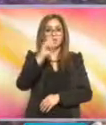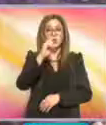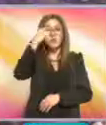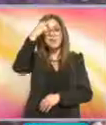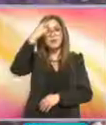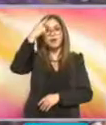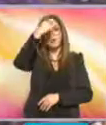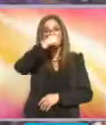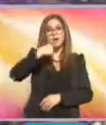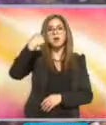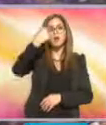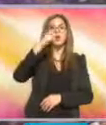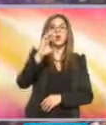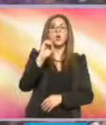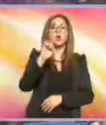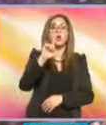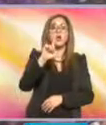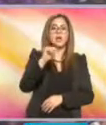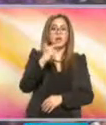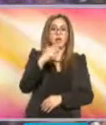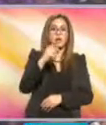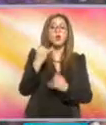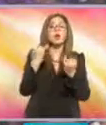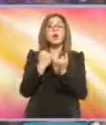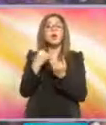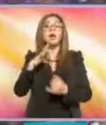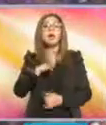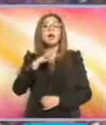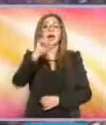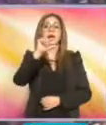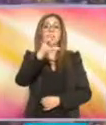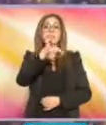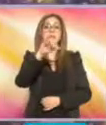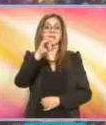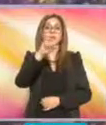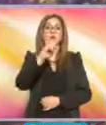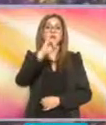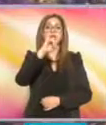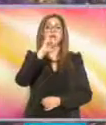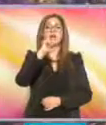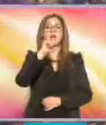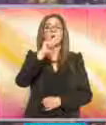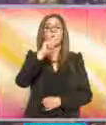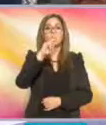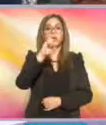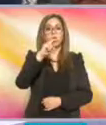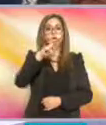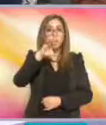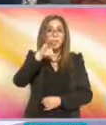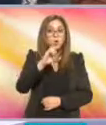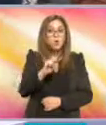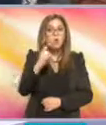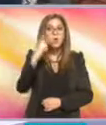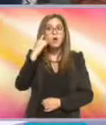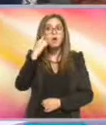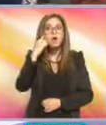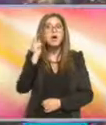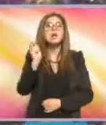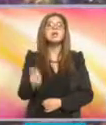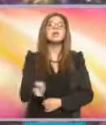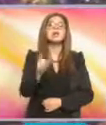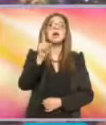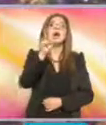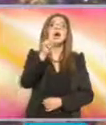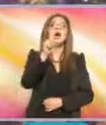hace falta, además de que tiene ácido hialurónico. El ácido hialurónico lo hemos escuchado siempre, ama el agua, cuando escuchen hialurónico, ama el